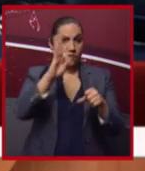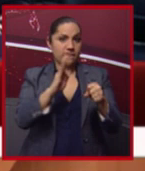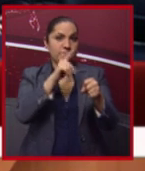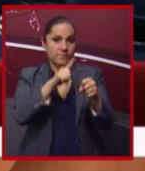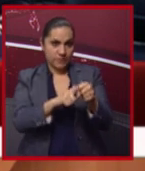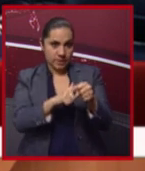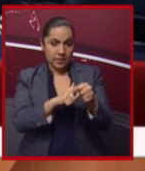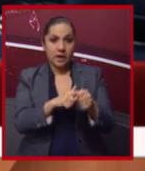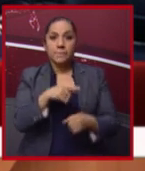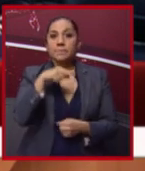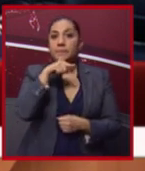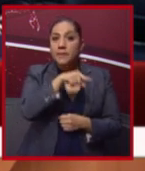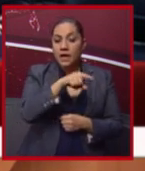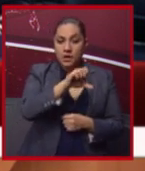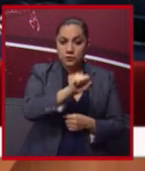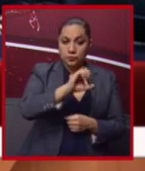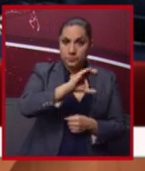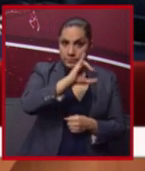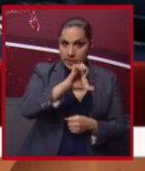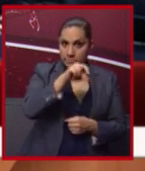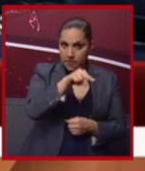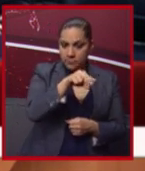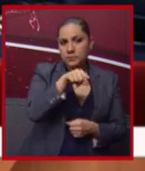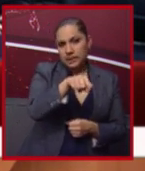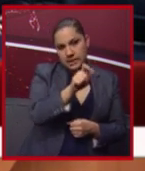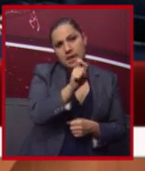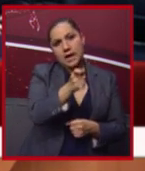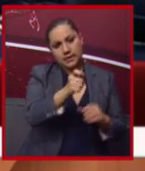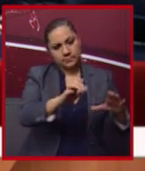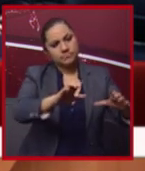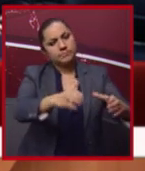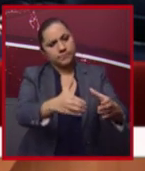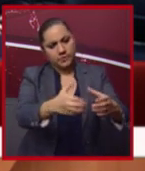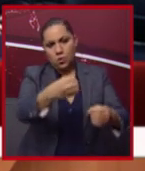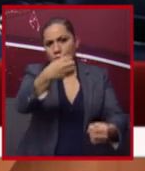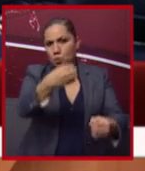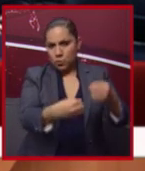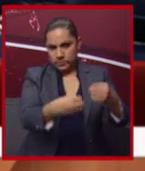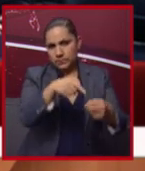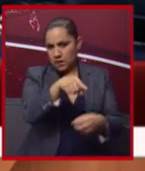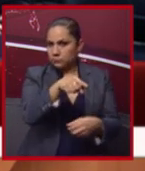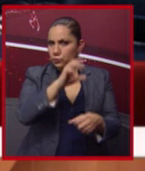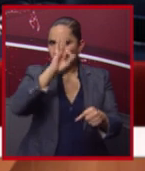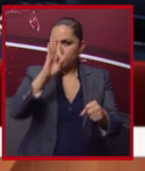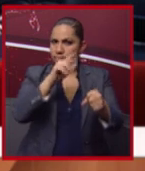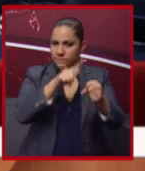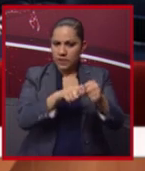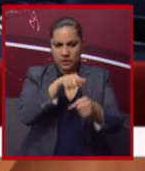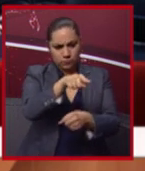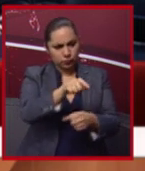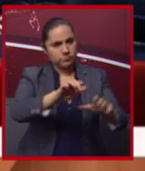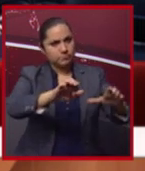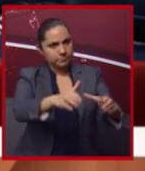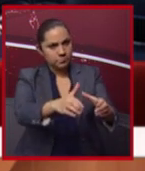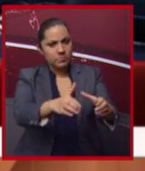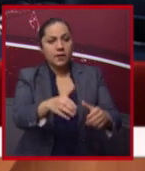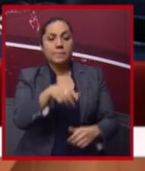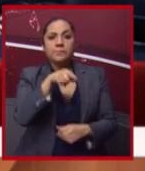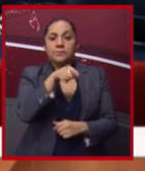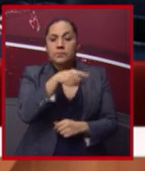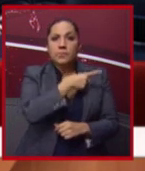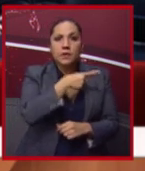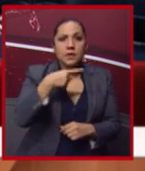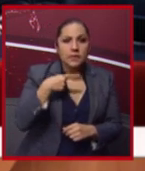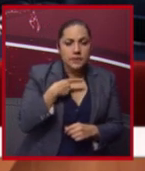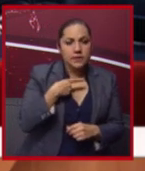Suprema Corte de Justicia como el Poder Judicial de la Federación se deben de